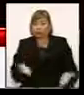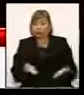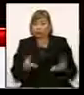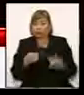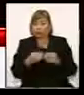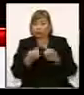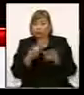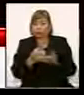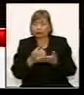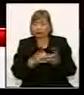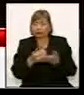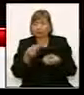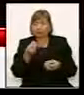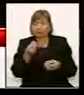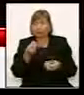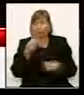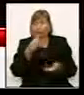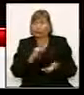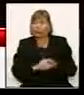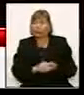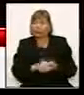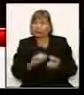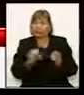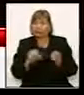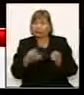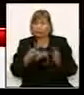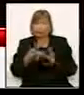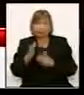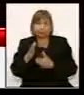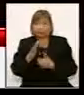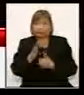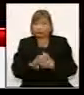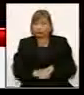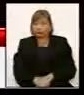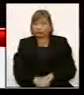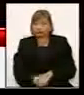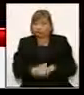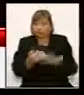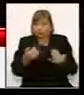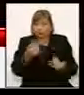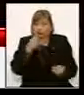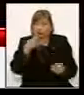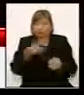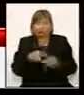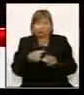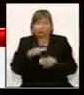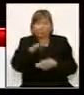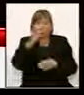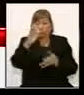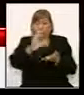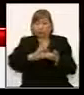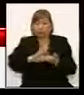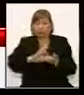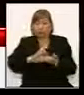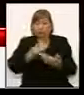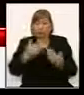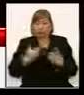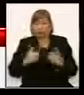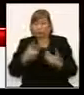presentes en el presente caso. ¿Por qué? Porque las concesiones viales que hoy son Rutas de Lima, que hoy los tiene la Municipalidad de